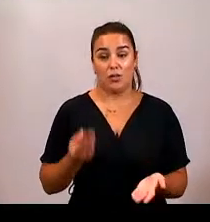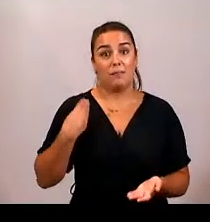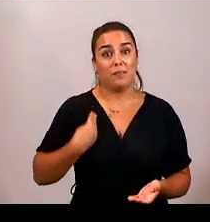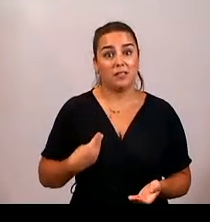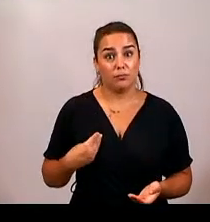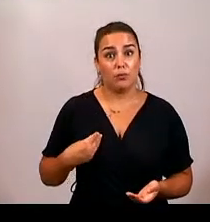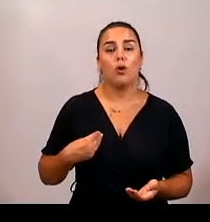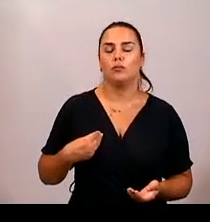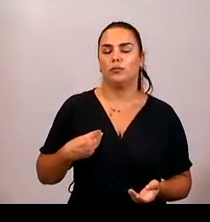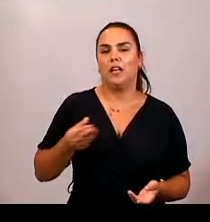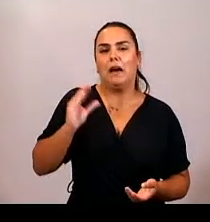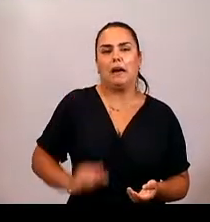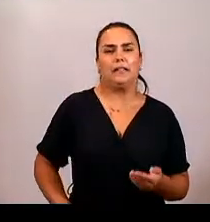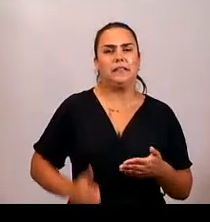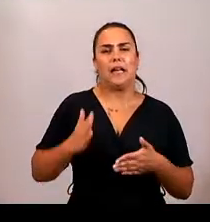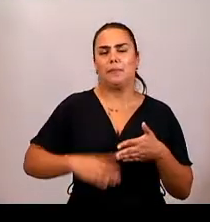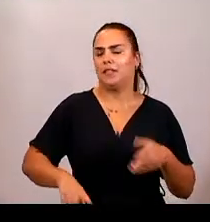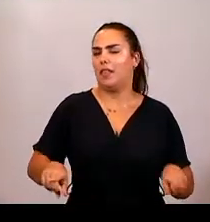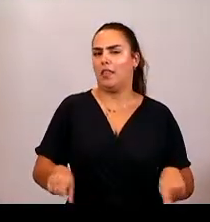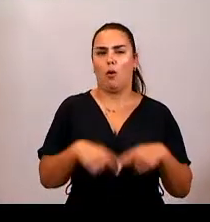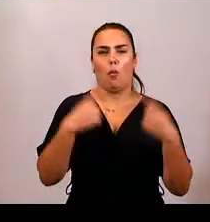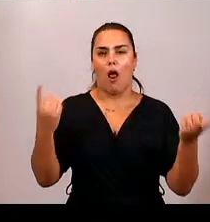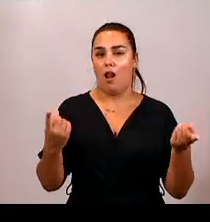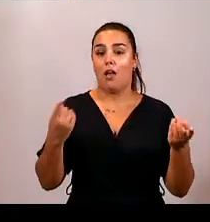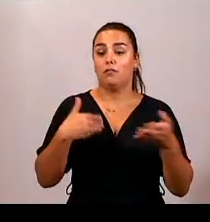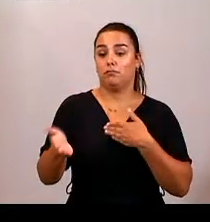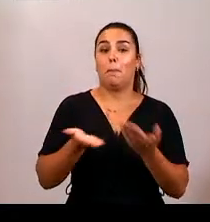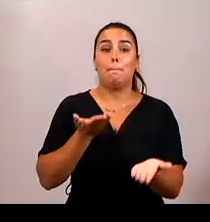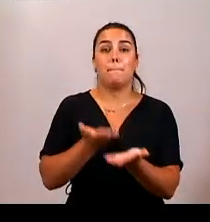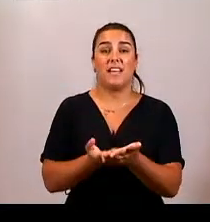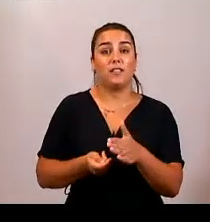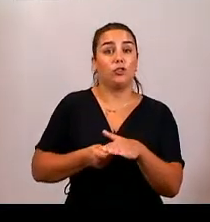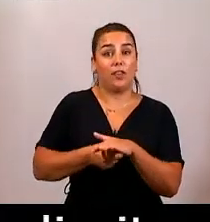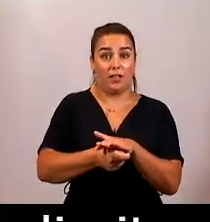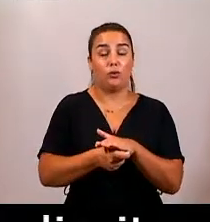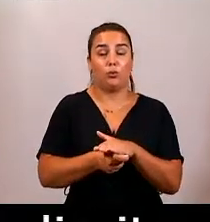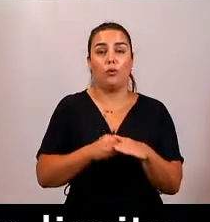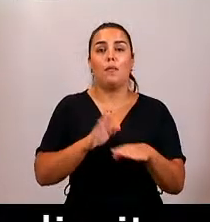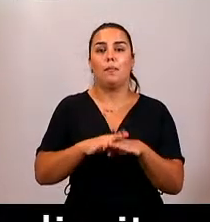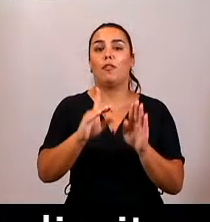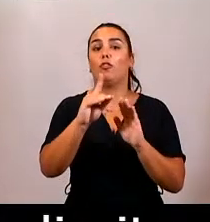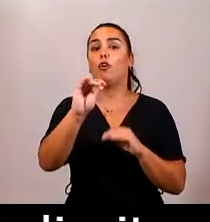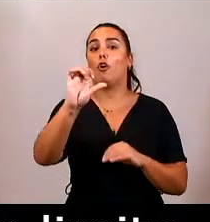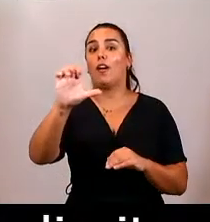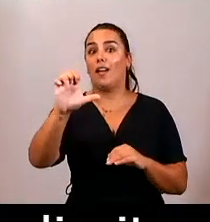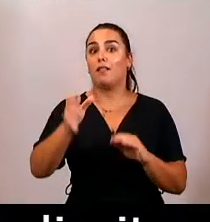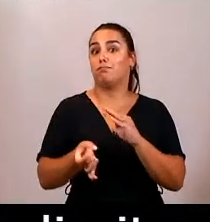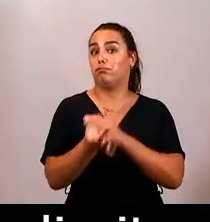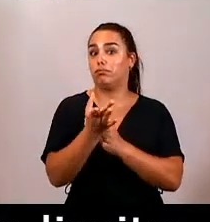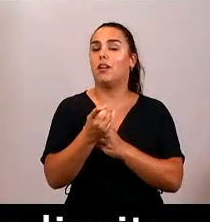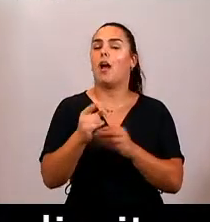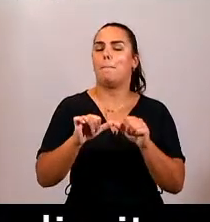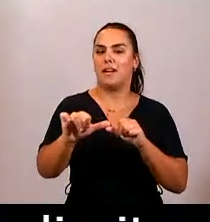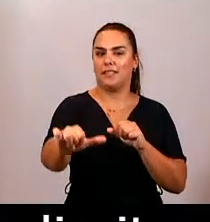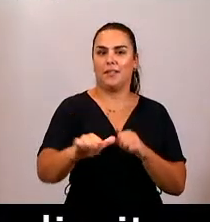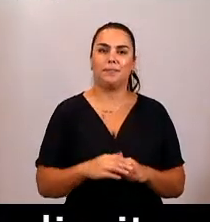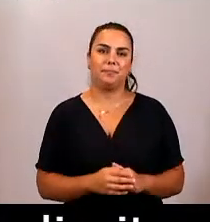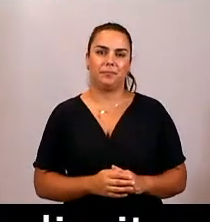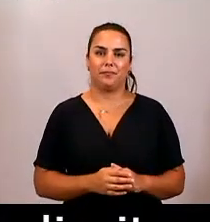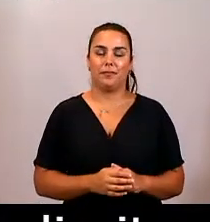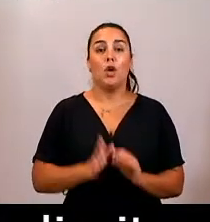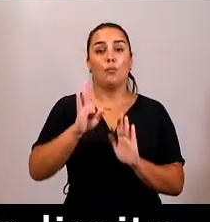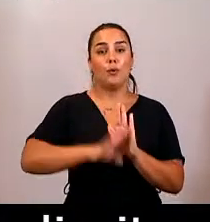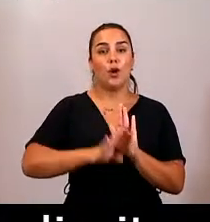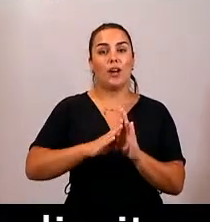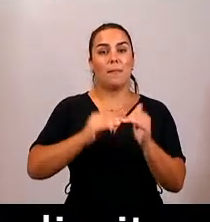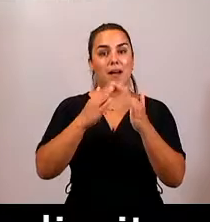sin límite de renta y podrán solicitarse en los próximos días tras su publicación en el DOE. Este nuevo programa de apoyo a la